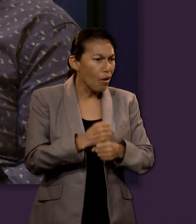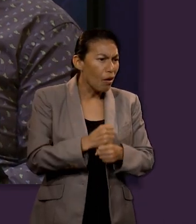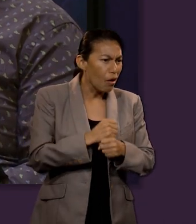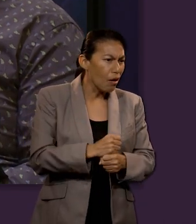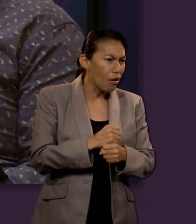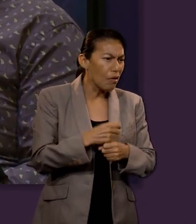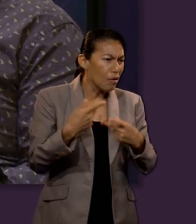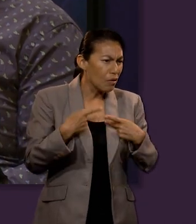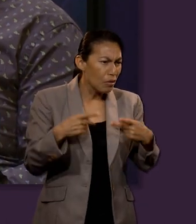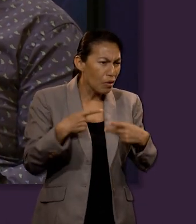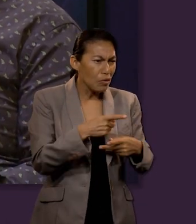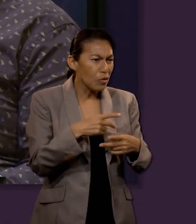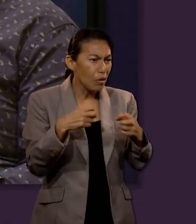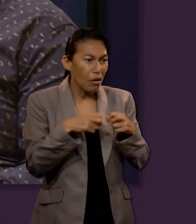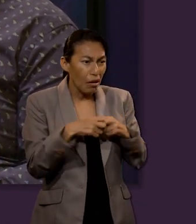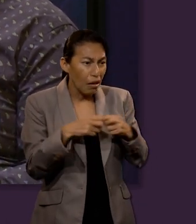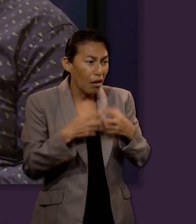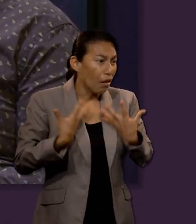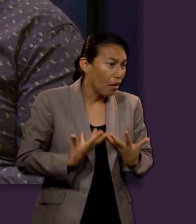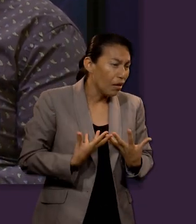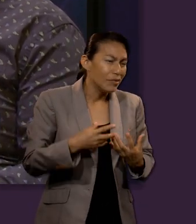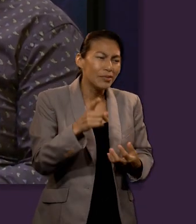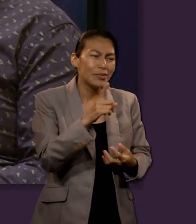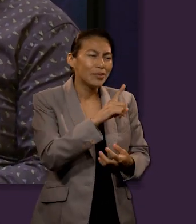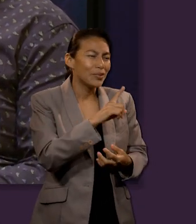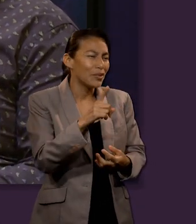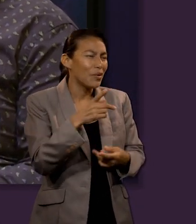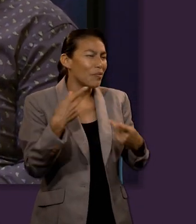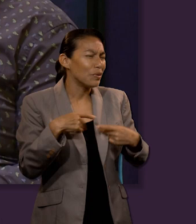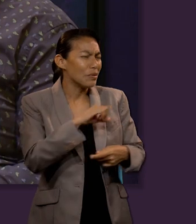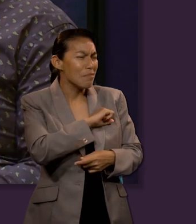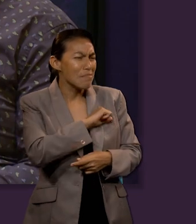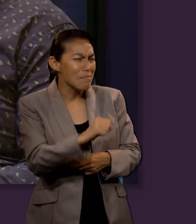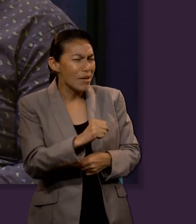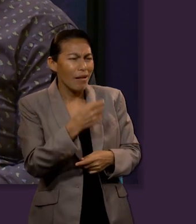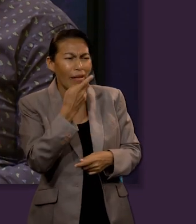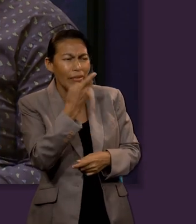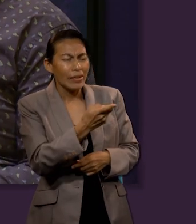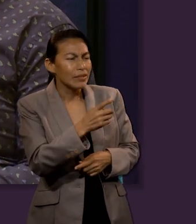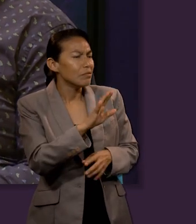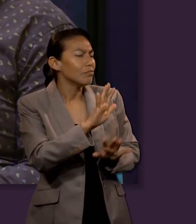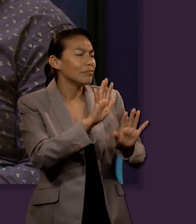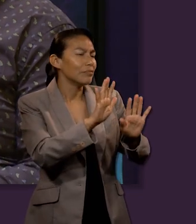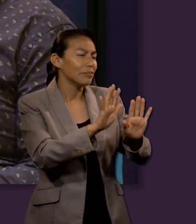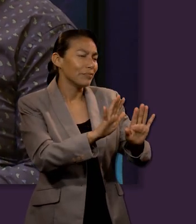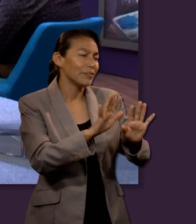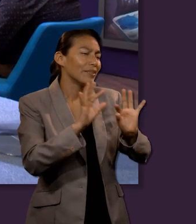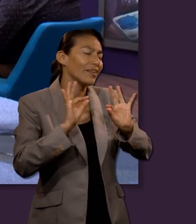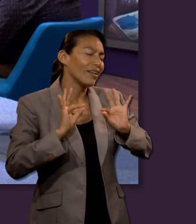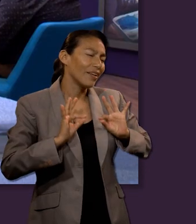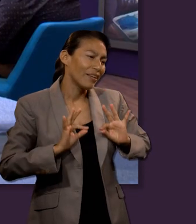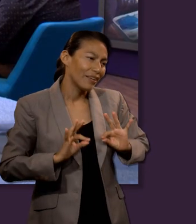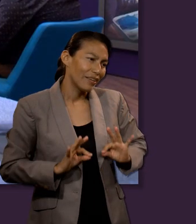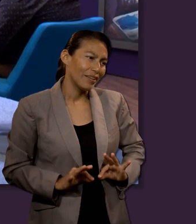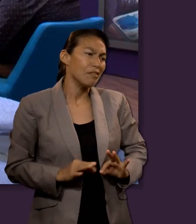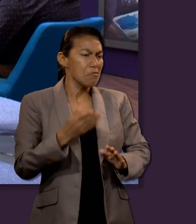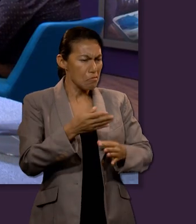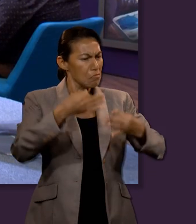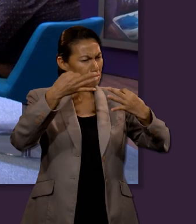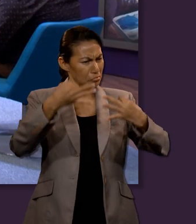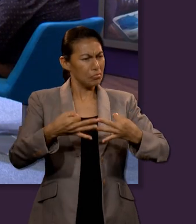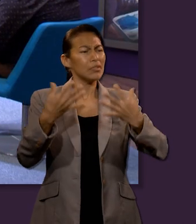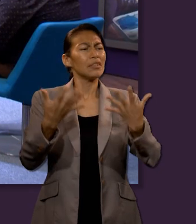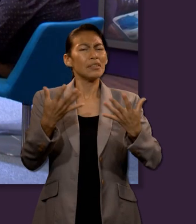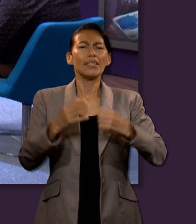tenga esa envidia de los malhechores no no nos debe generar impaciencia el hecho de tener problemas con otros